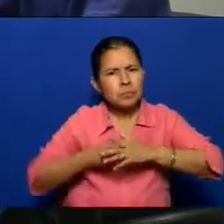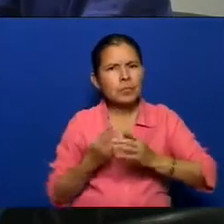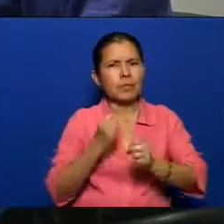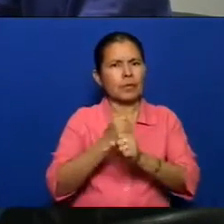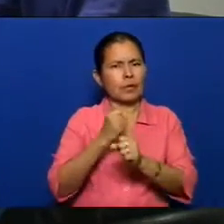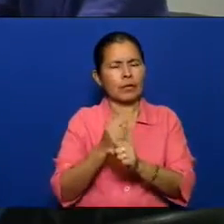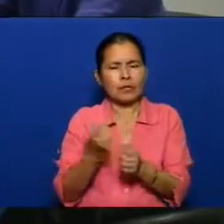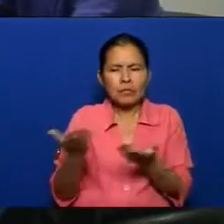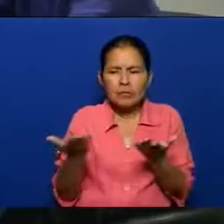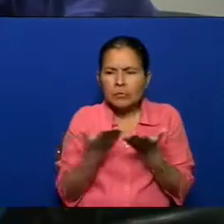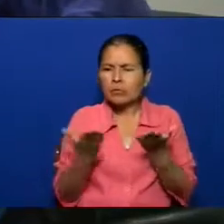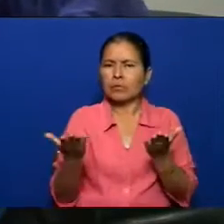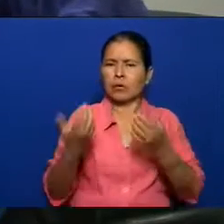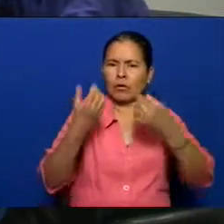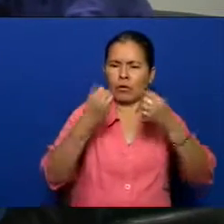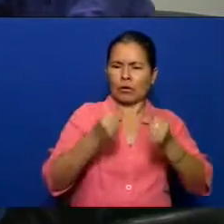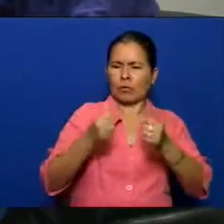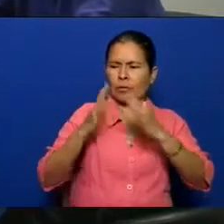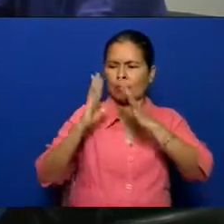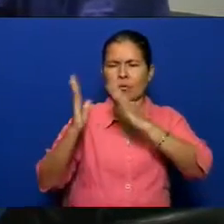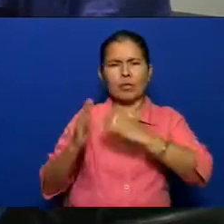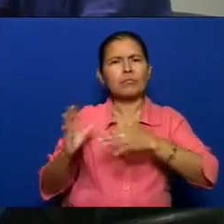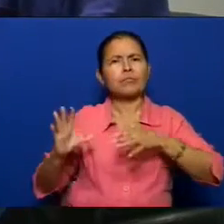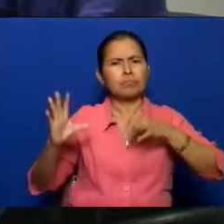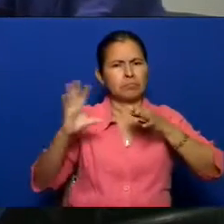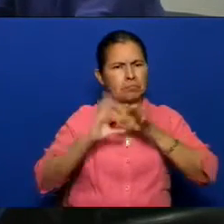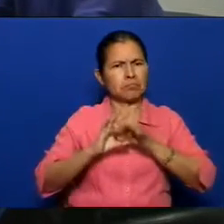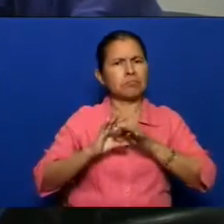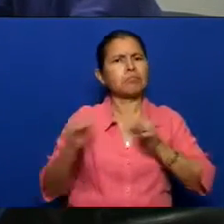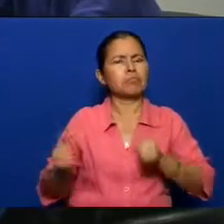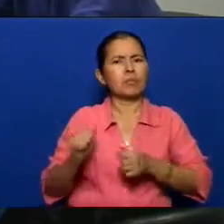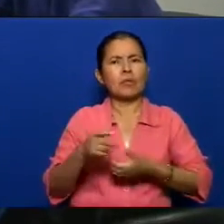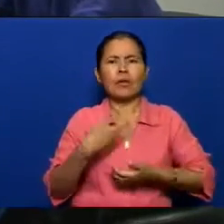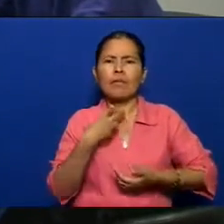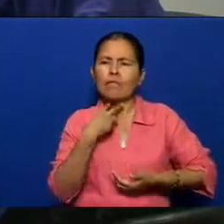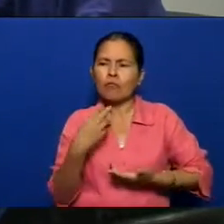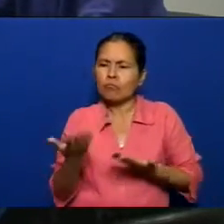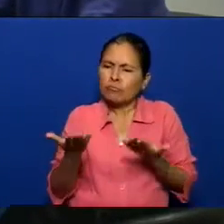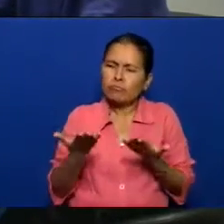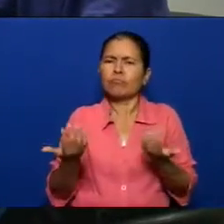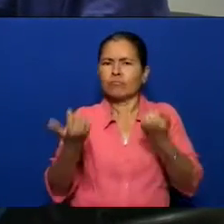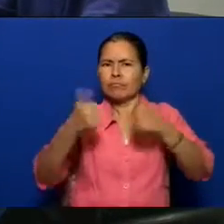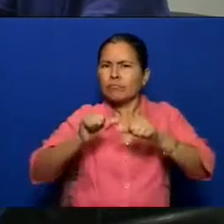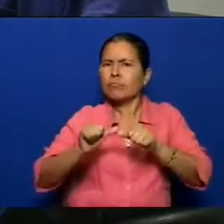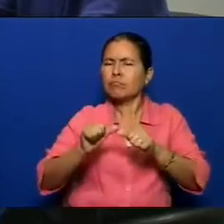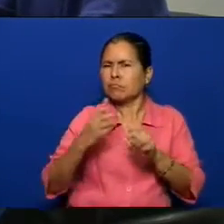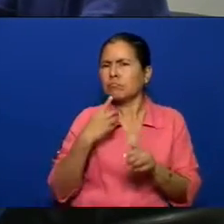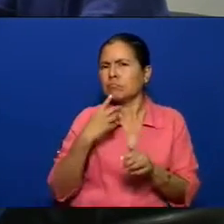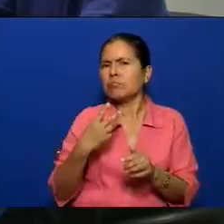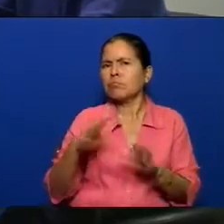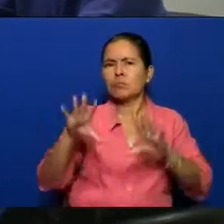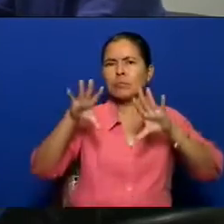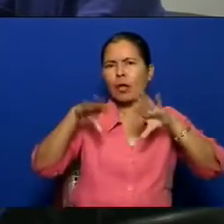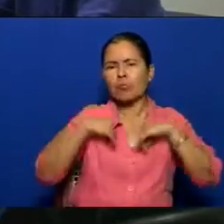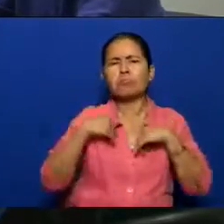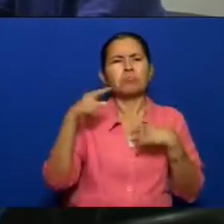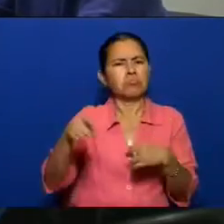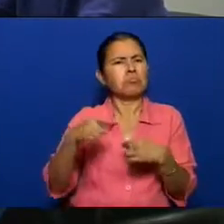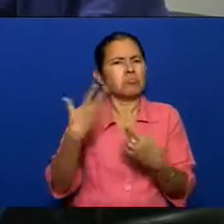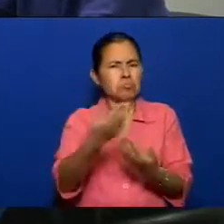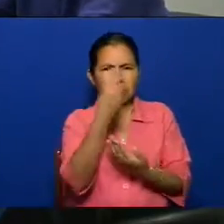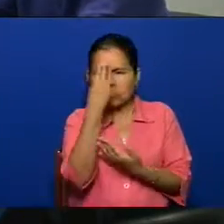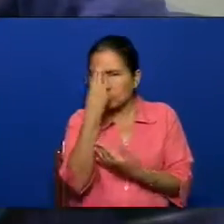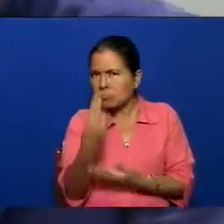convenio de damas y caballeros, ¿verdad? Que a veces es mucho, ¿verdad?, más valioso. Es mucho más valioso, ¿verdad? Y UNICEF ha honrado su palabra, la